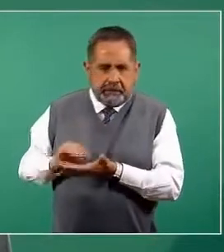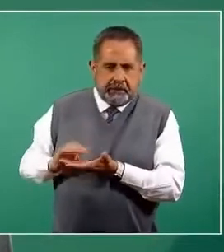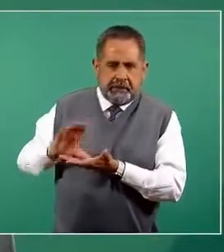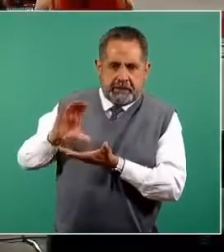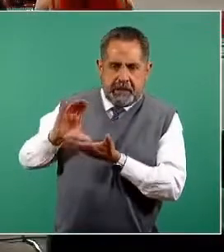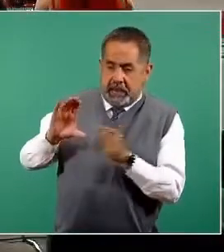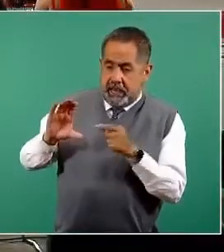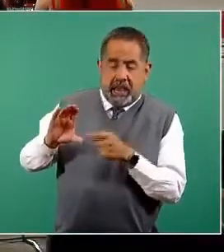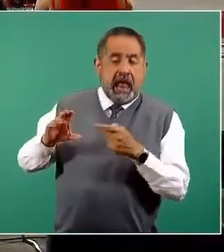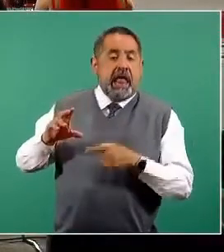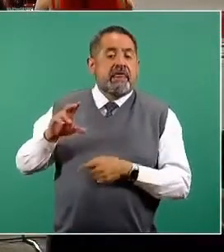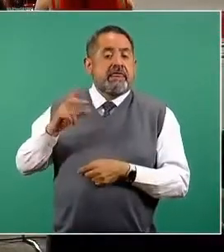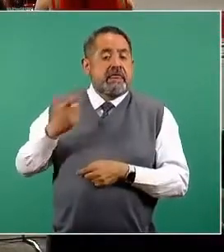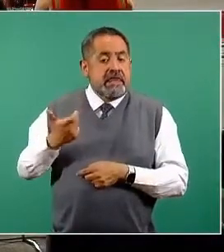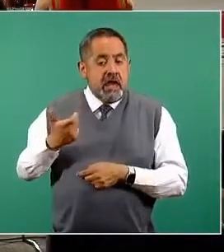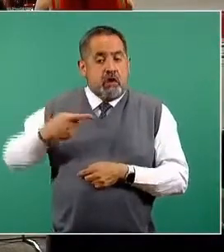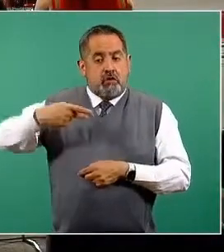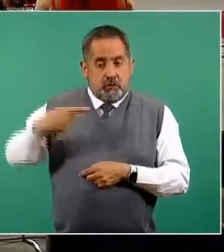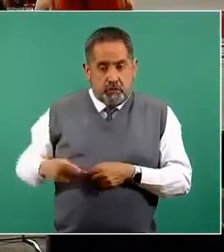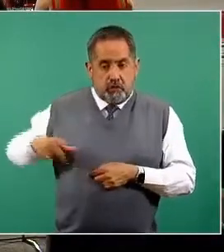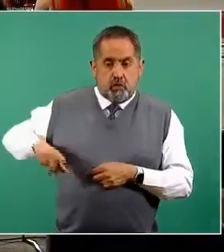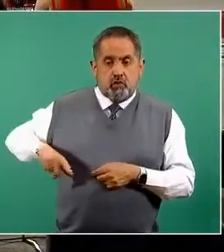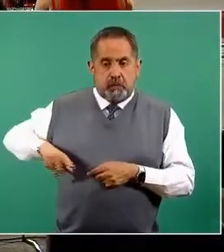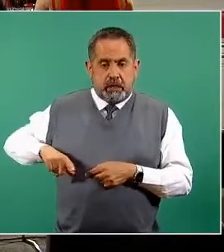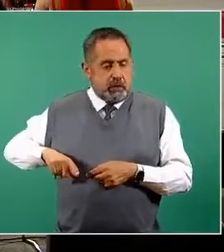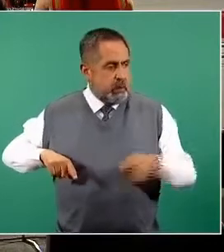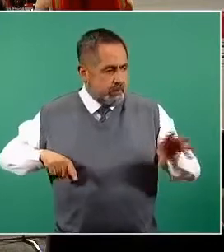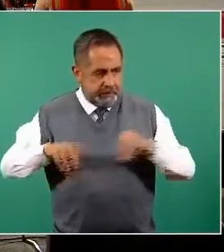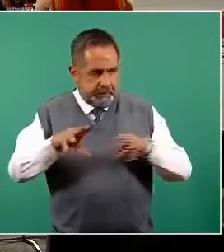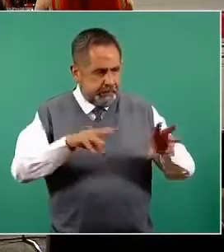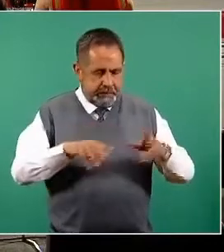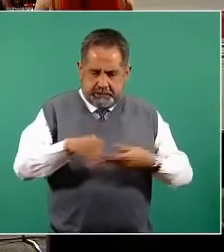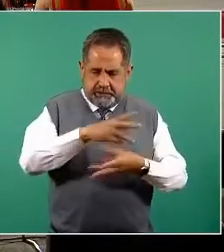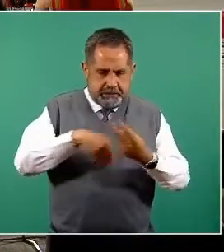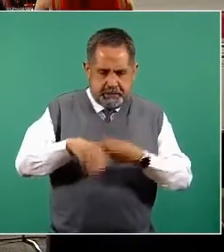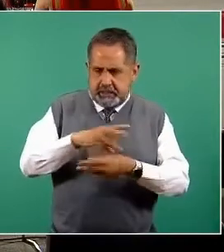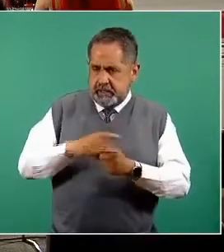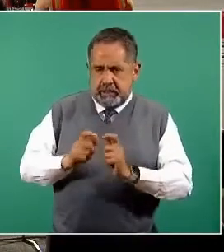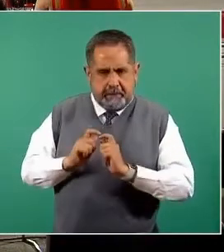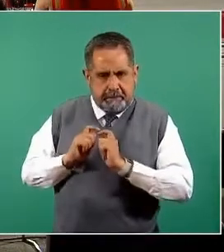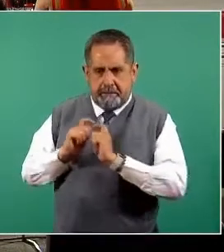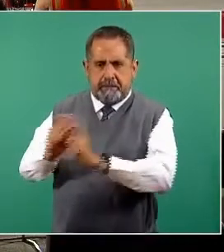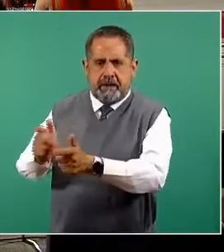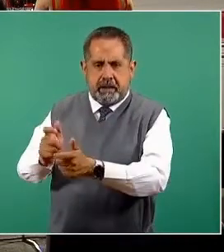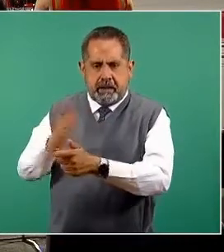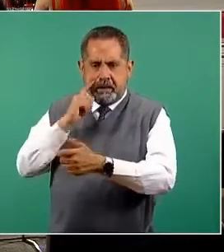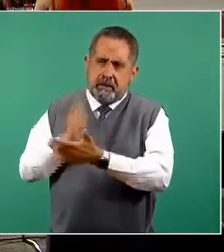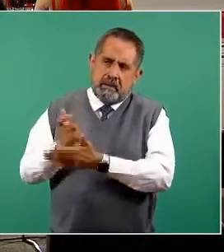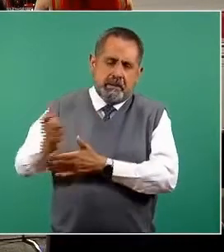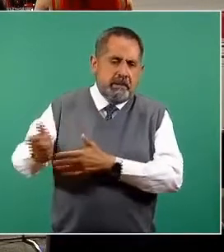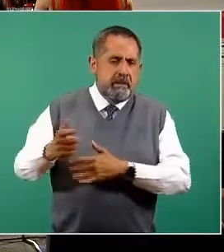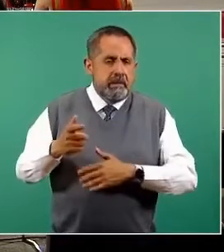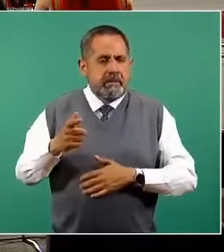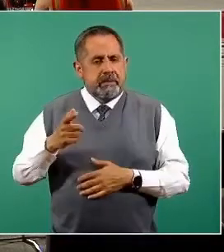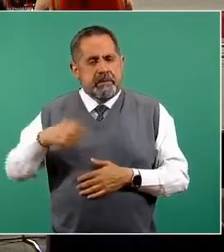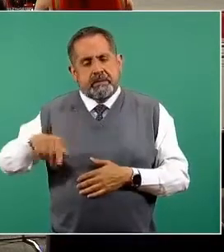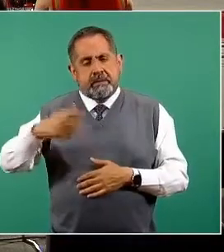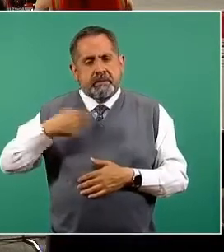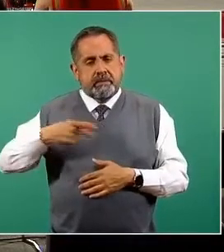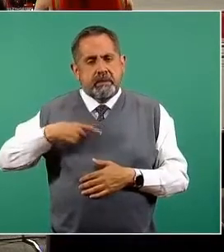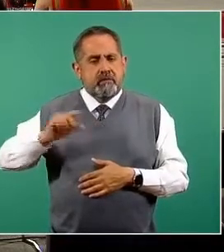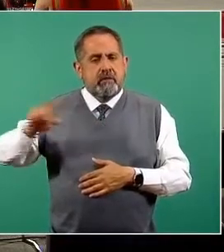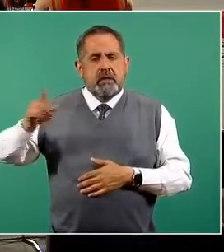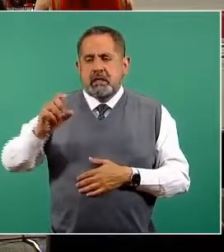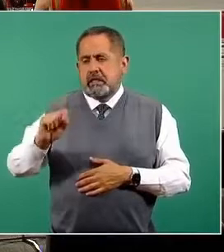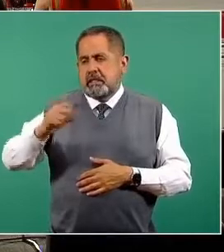dinero público, se recanalice, se reoriente en algunos elementos donde ha habido lo que los